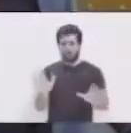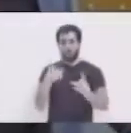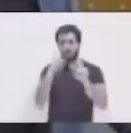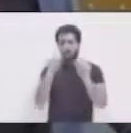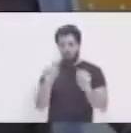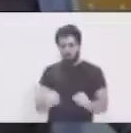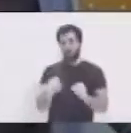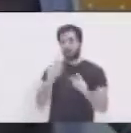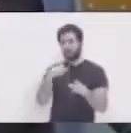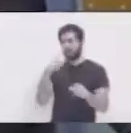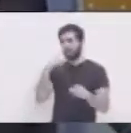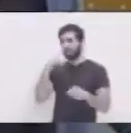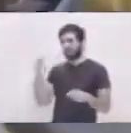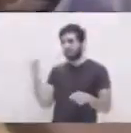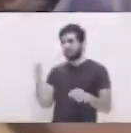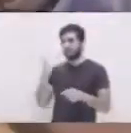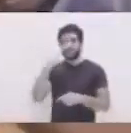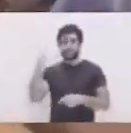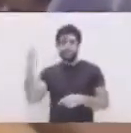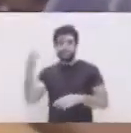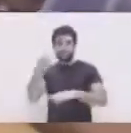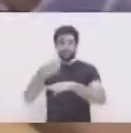Le vamos a poner un poco de silicón.